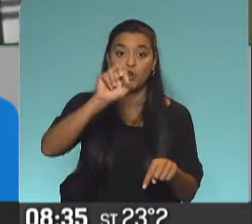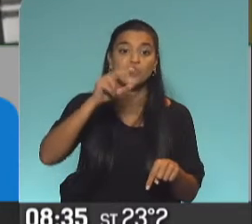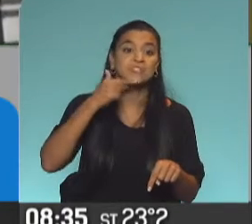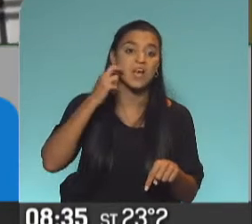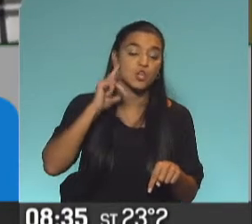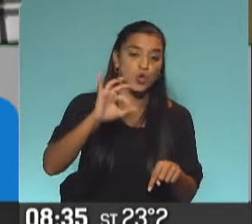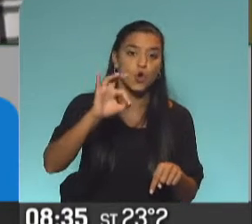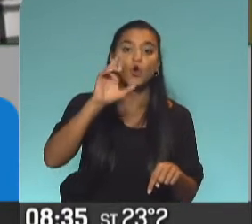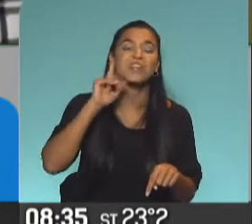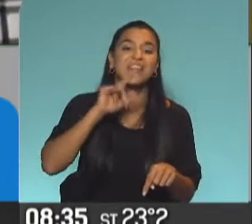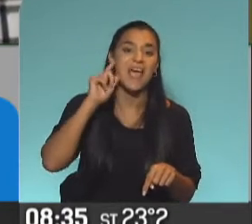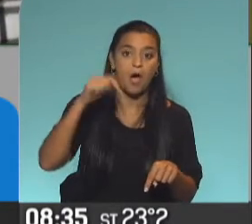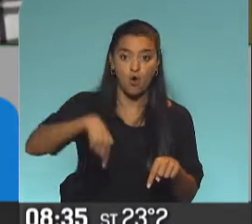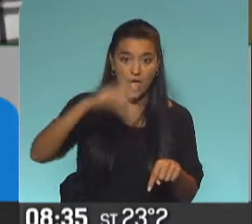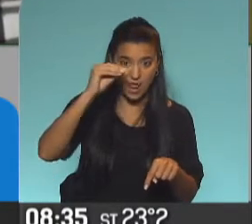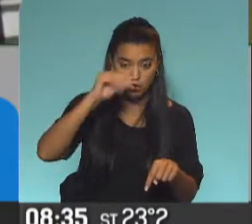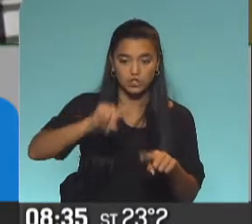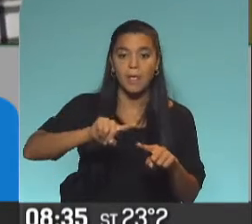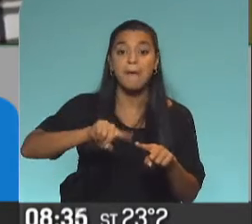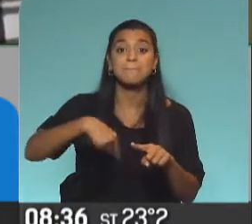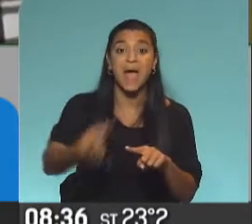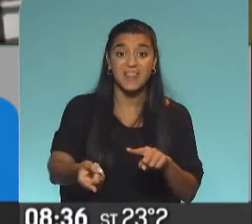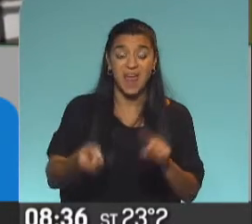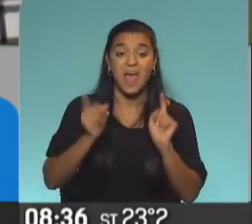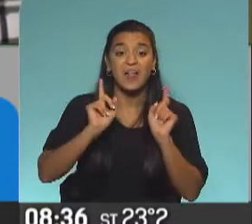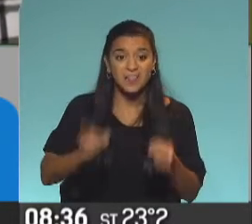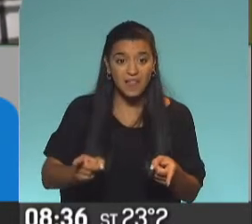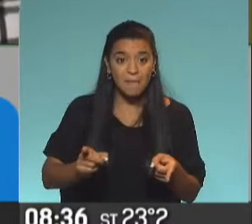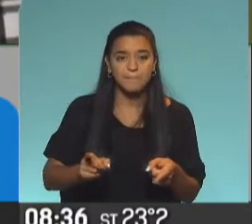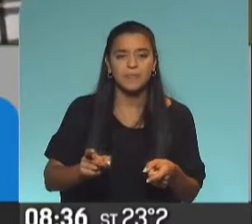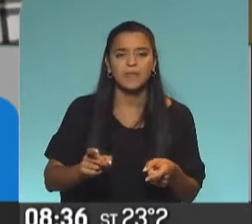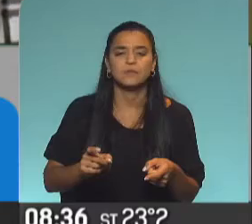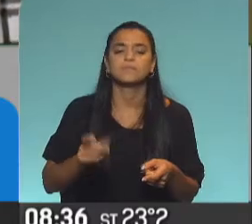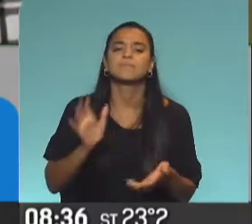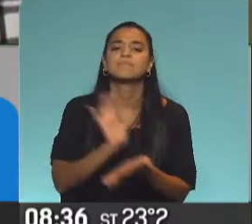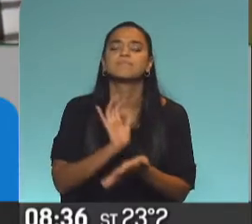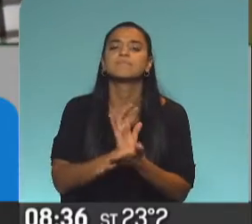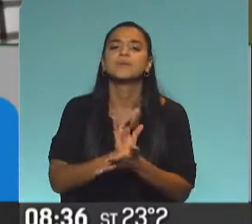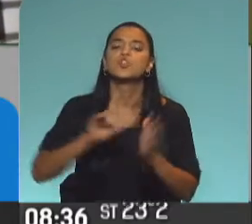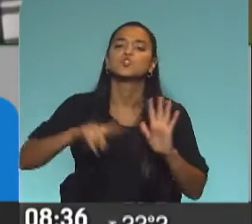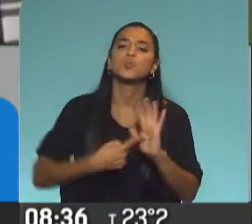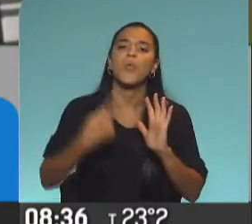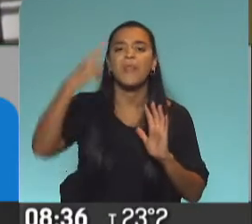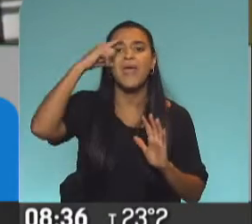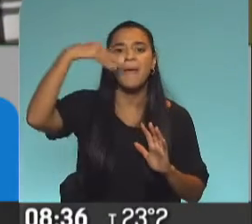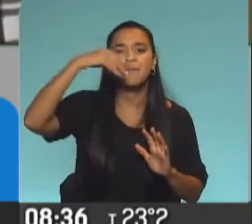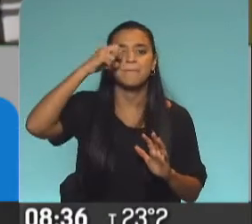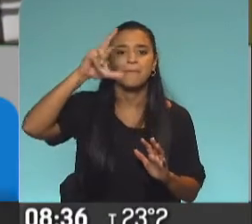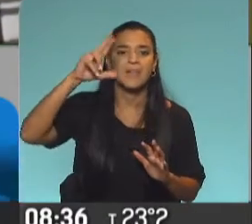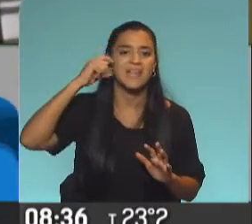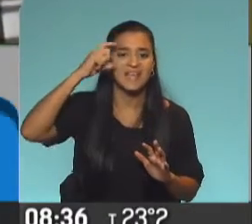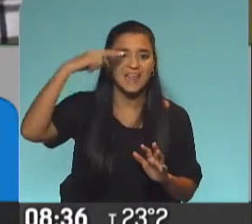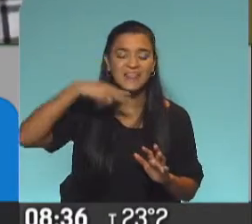o sea, esta noche. Pero además, mañana, también en el marco del ciclo Ciudad Emergente, visita el Centro